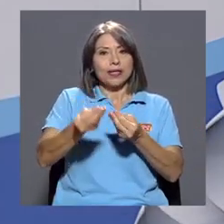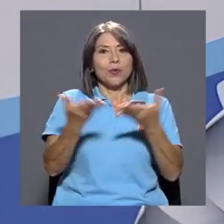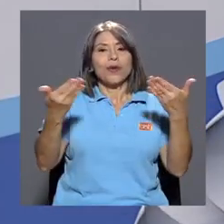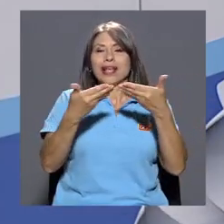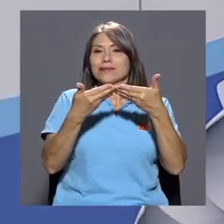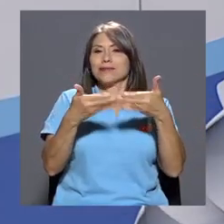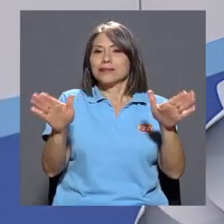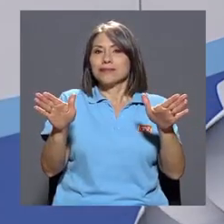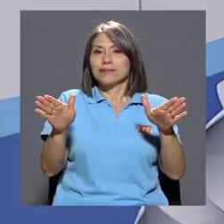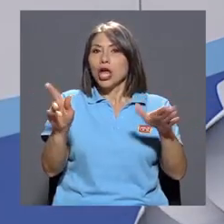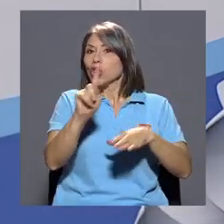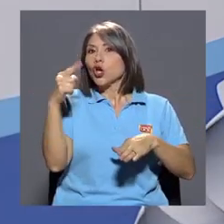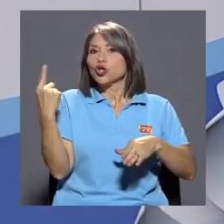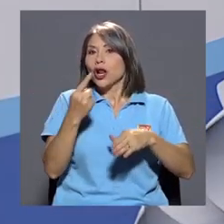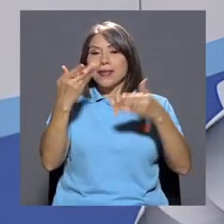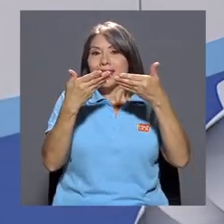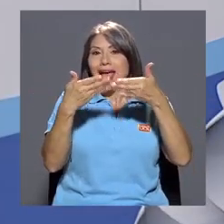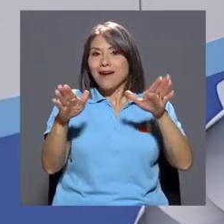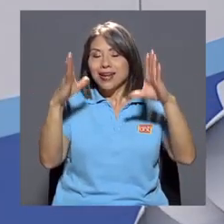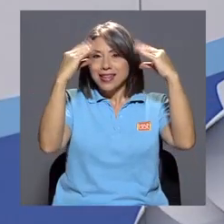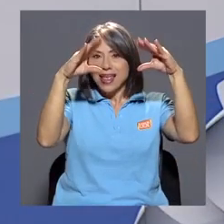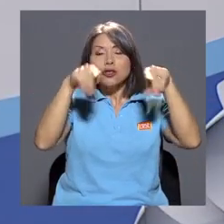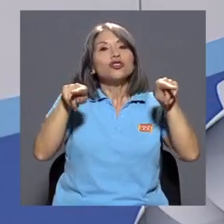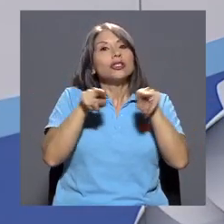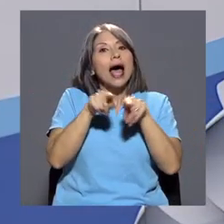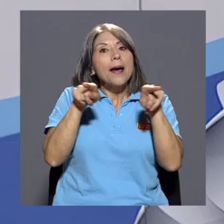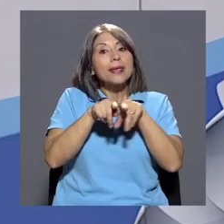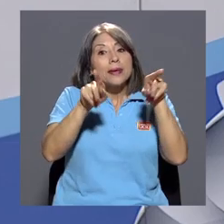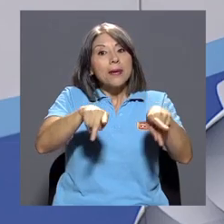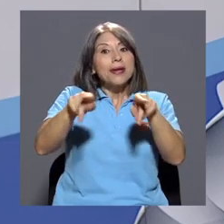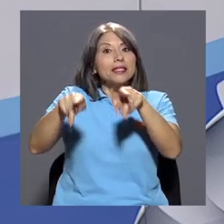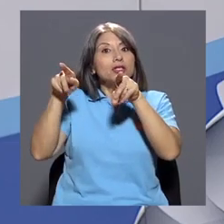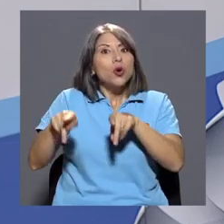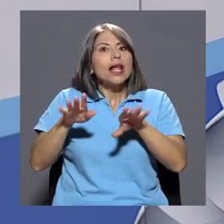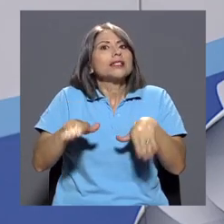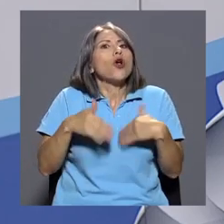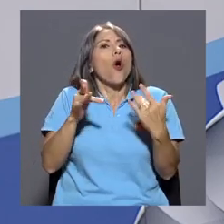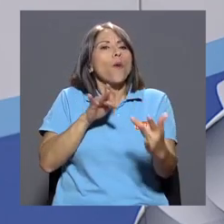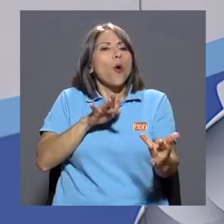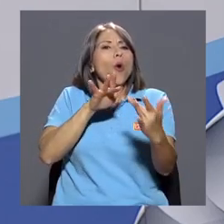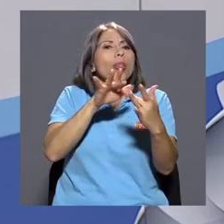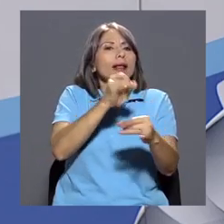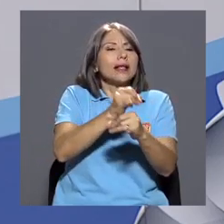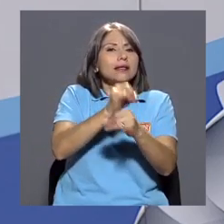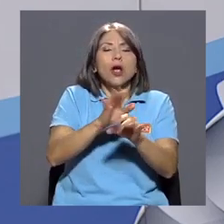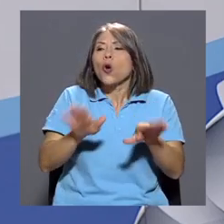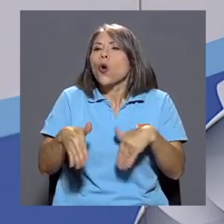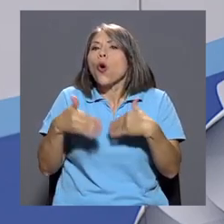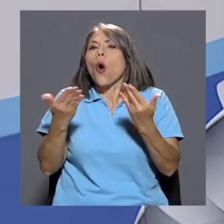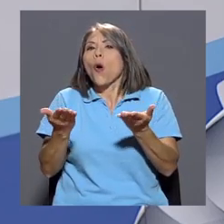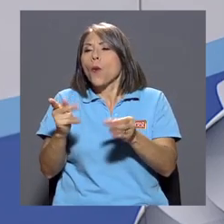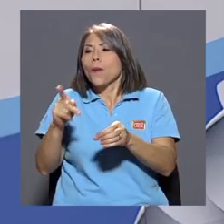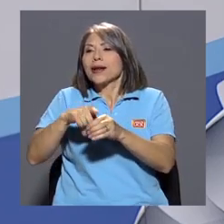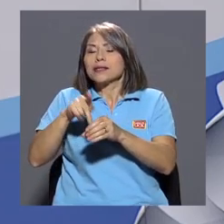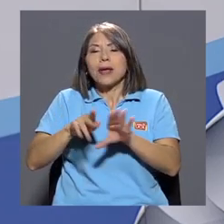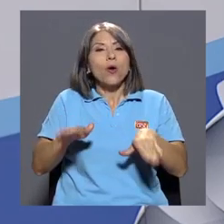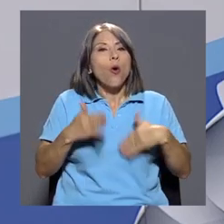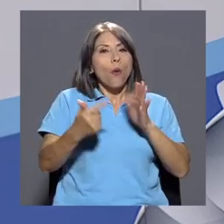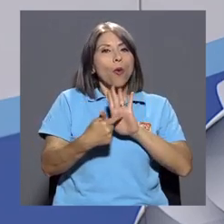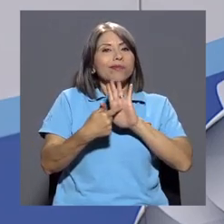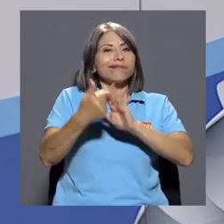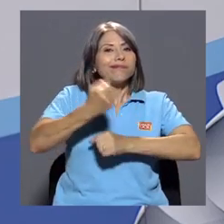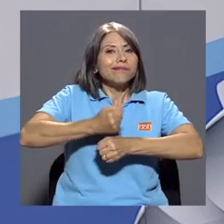abierto no solo habla de abrir datos, sino de cómo se acerca la ciudadanía a las instituciones y a estos temas de participación ciudadana, apertura de datos, rendición de